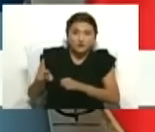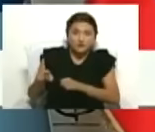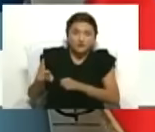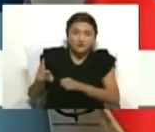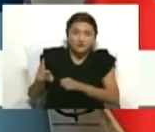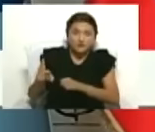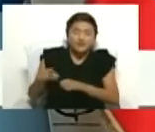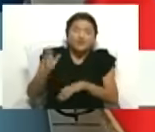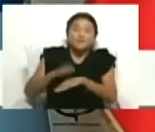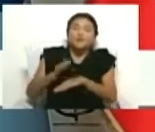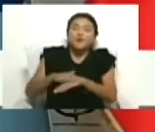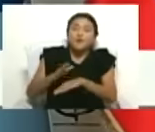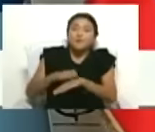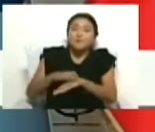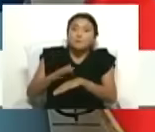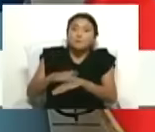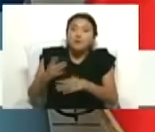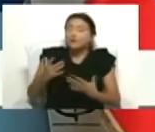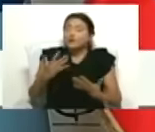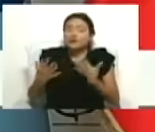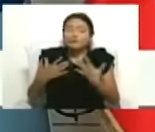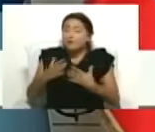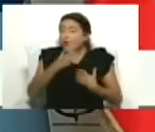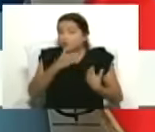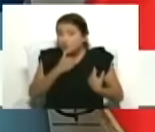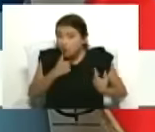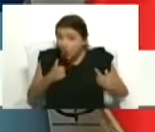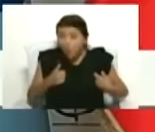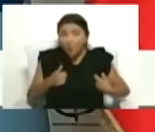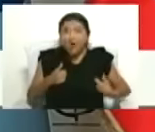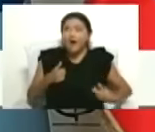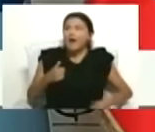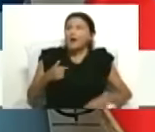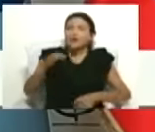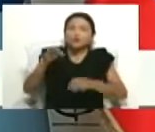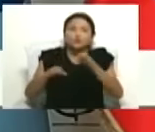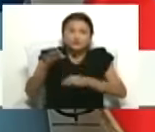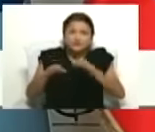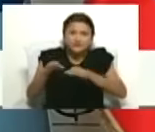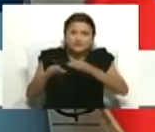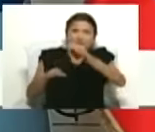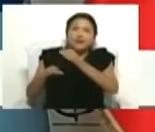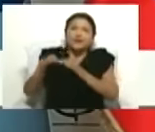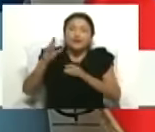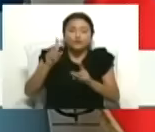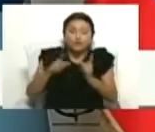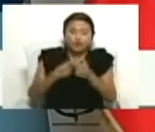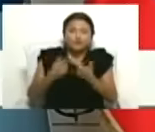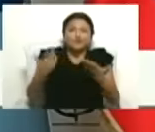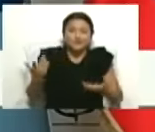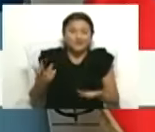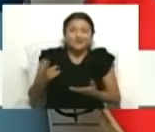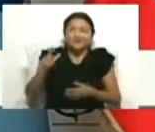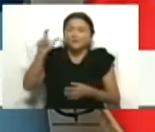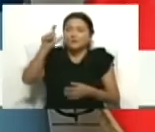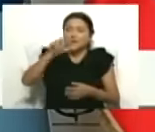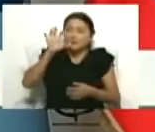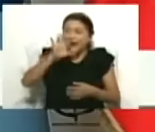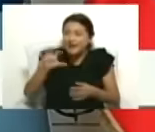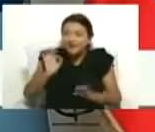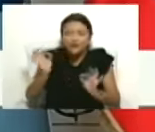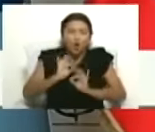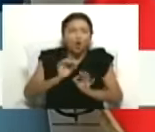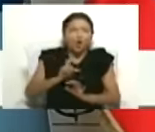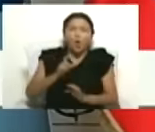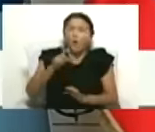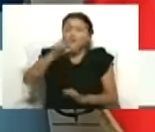Porque cuando hay impunidad, avanza el enemigo interno y externo, el que no le importan los